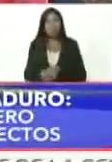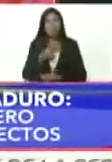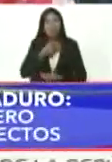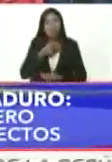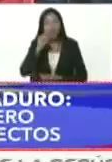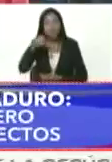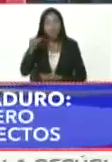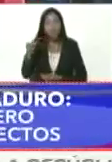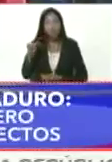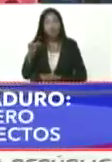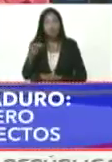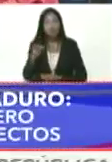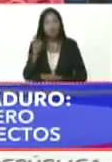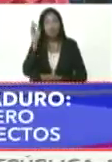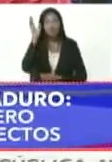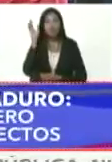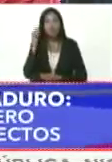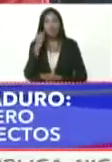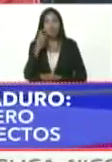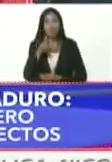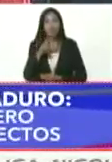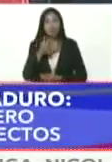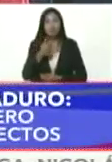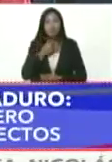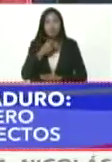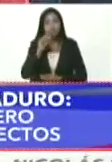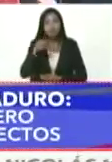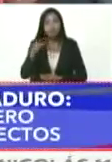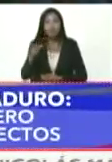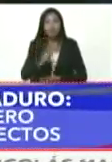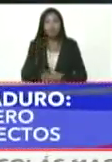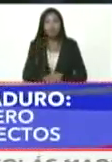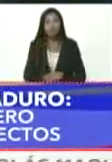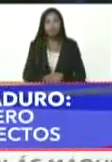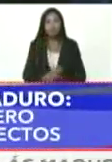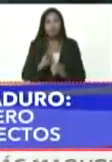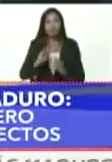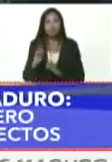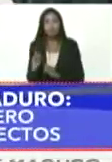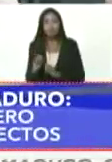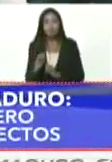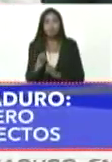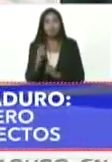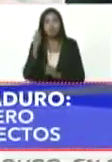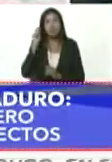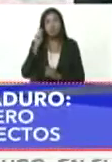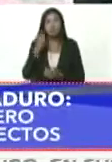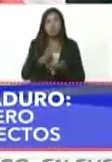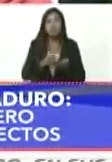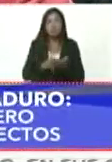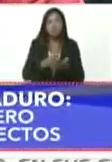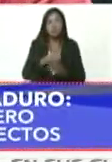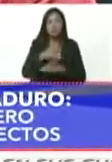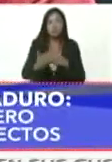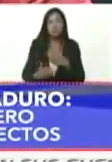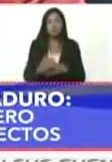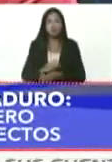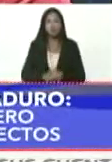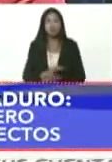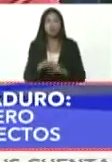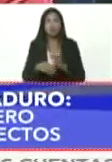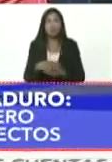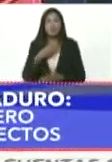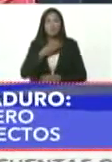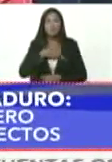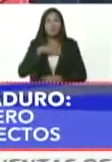idea? Vamos a hacerla viable. Hay dinero de financiamiento de proyectos en la gran